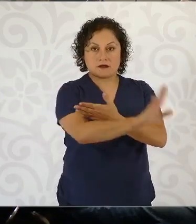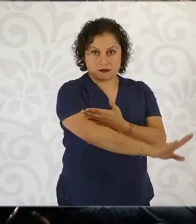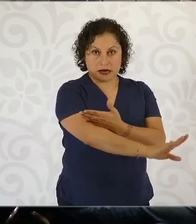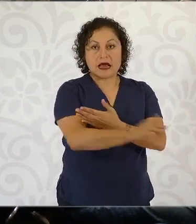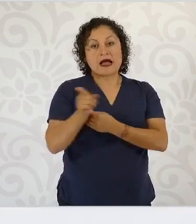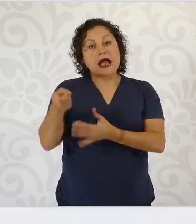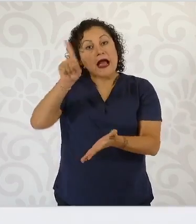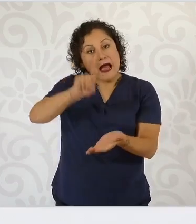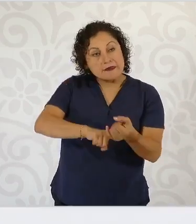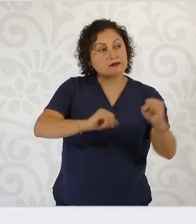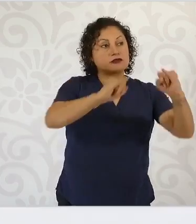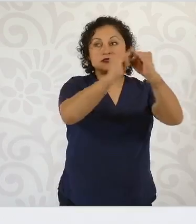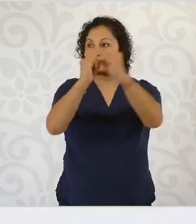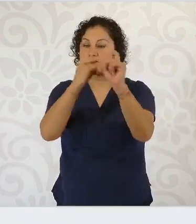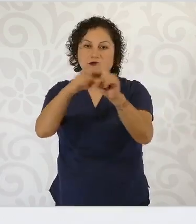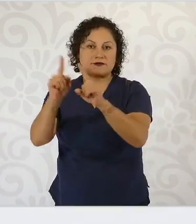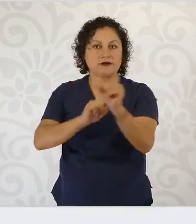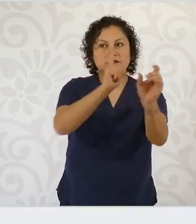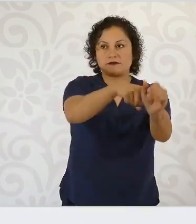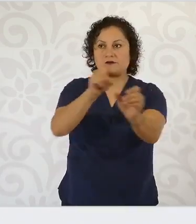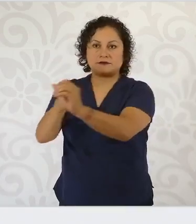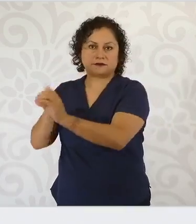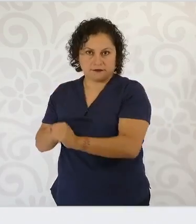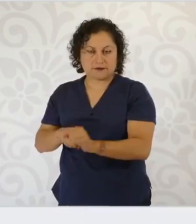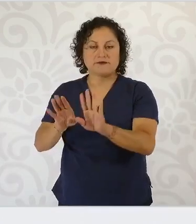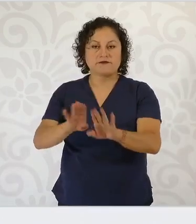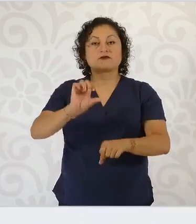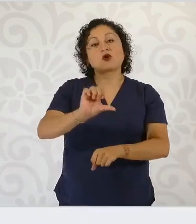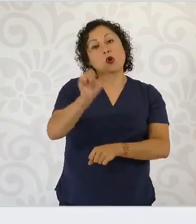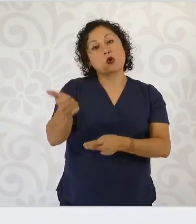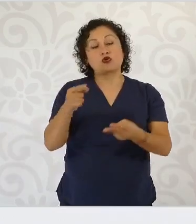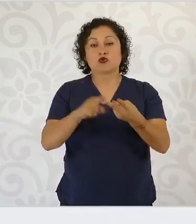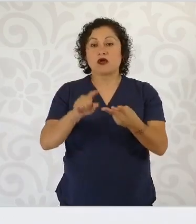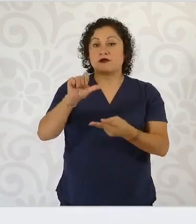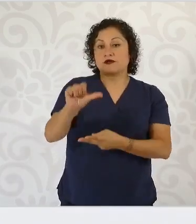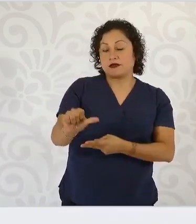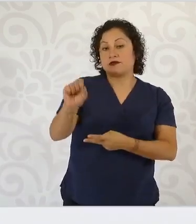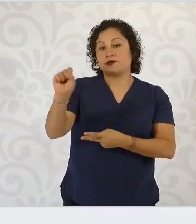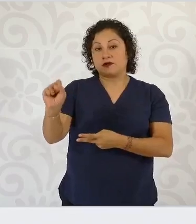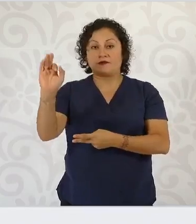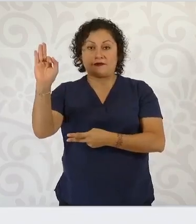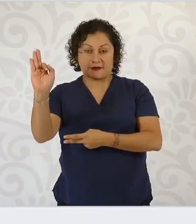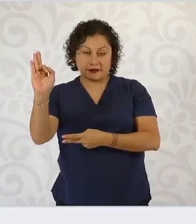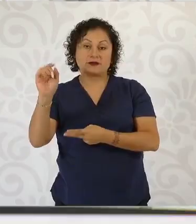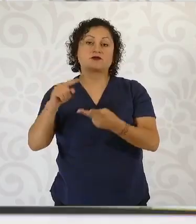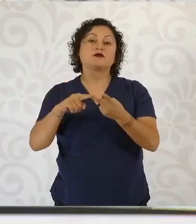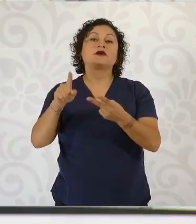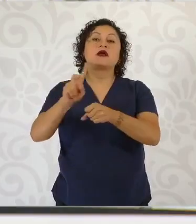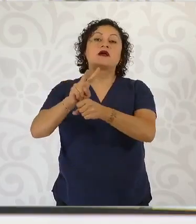institución. La segunda es la Auditoría Superior de la Federación, que no representa al